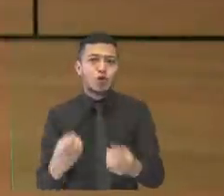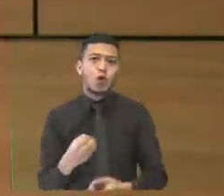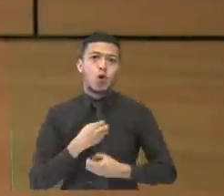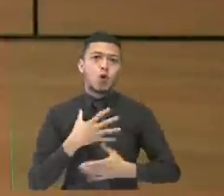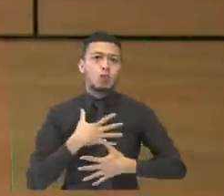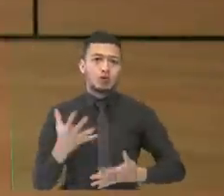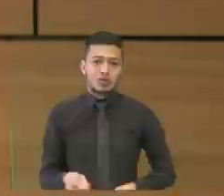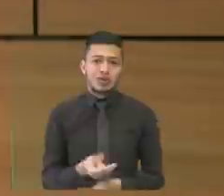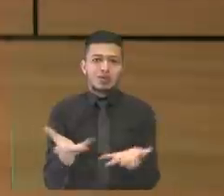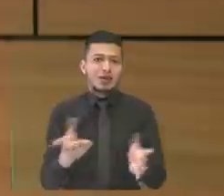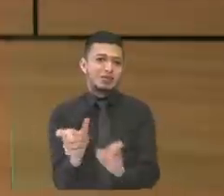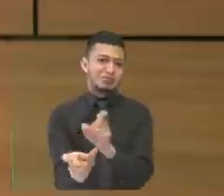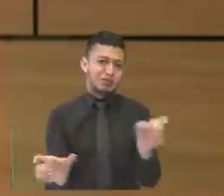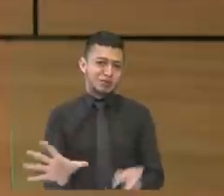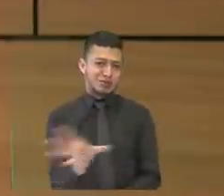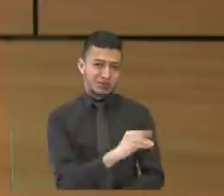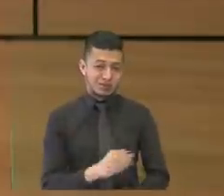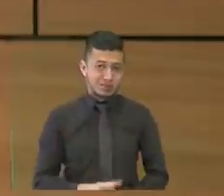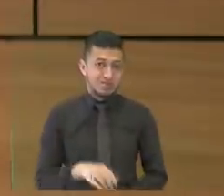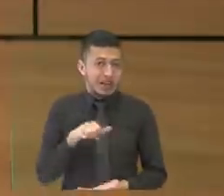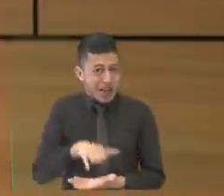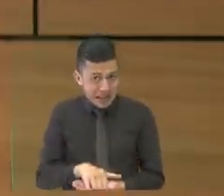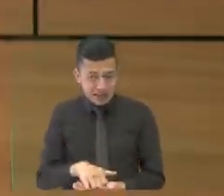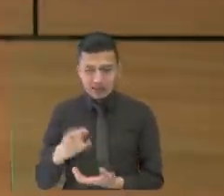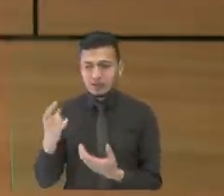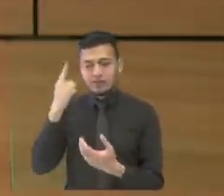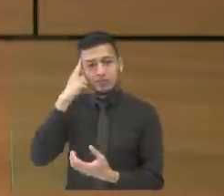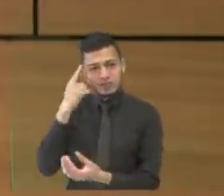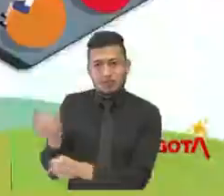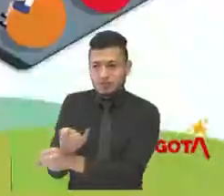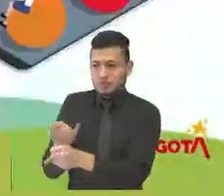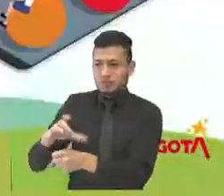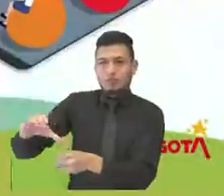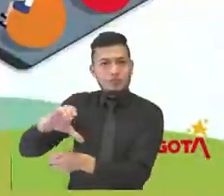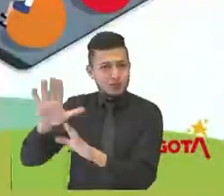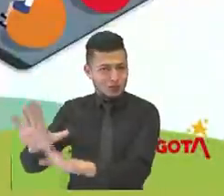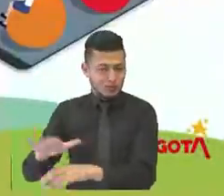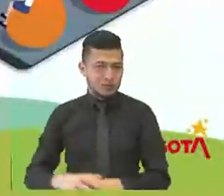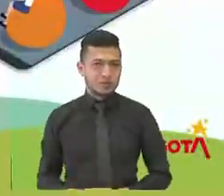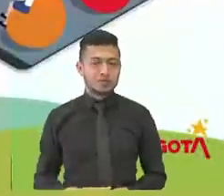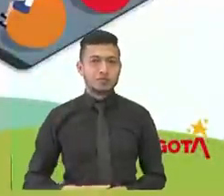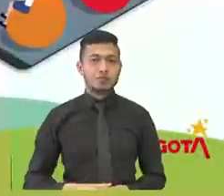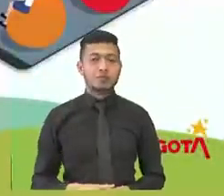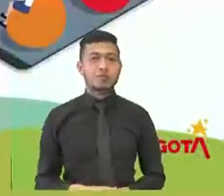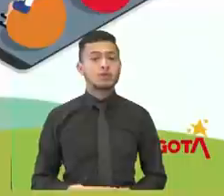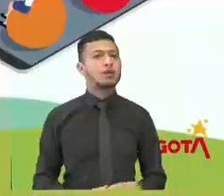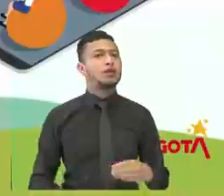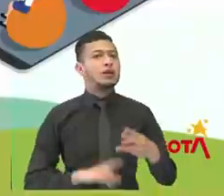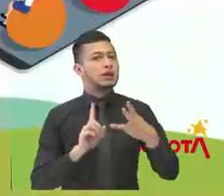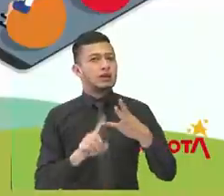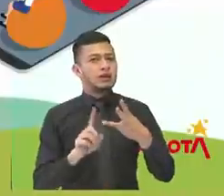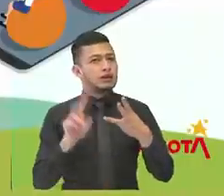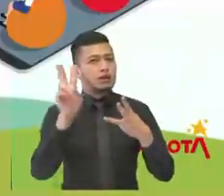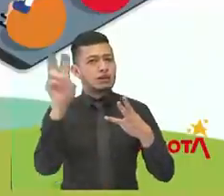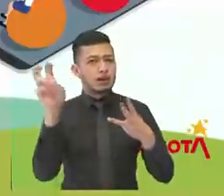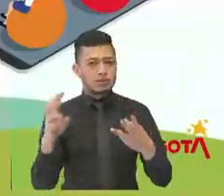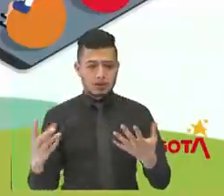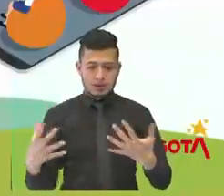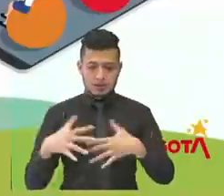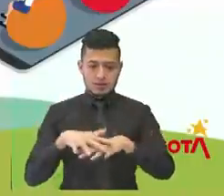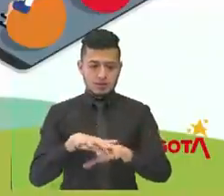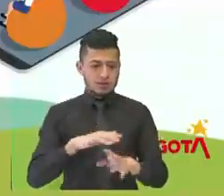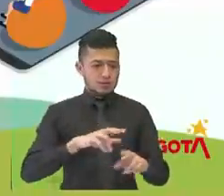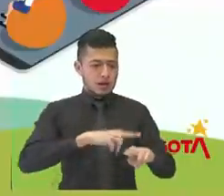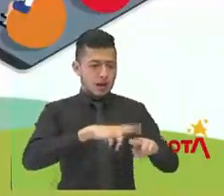todos. Esto fue lo que nos dijeron sobre el sentido del lugar. Ahora bien, sobre el tercer aspecto, que es el de integración